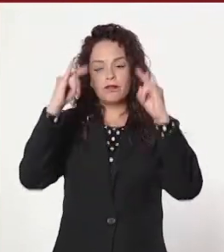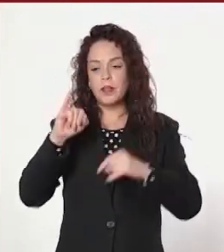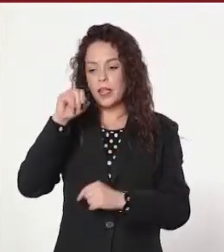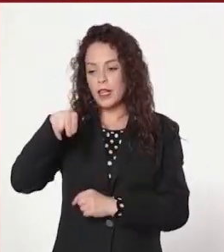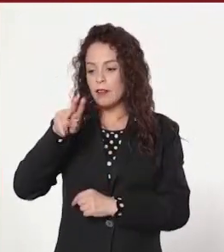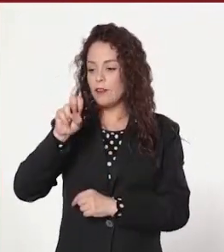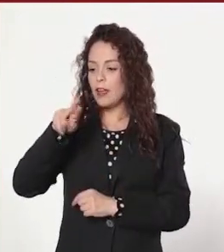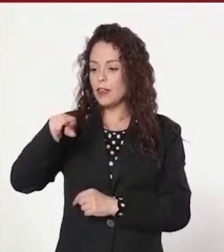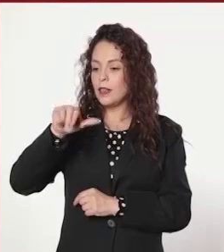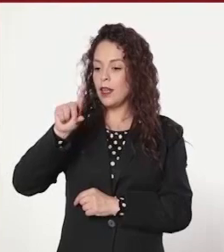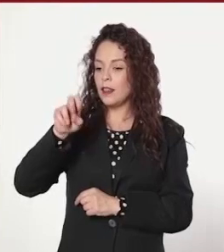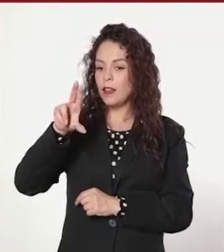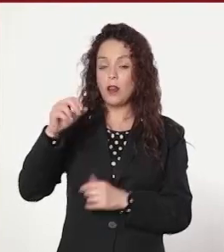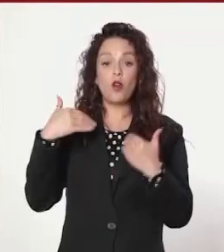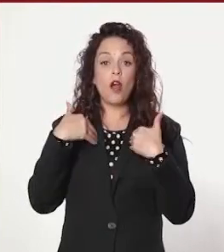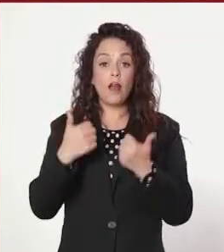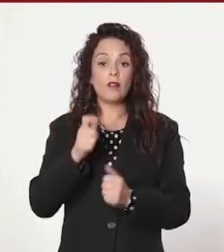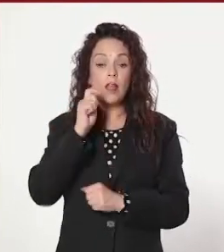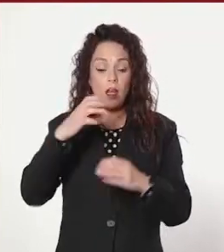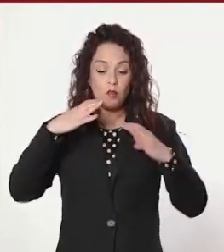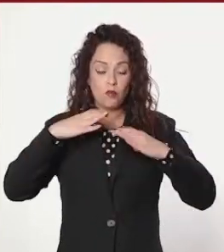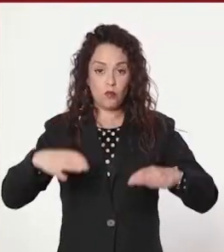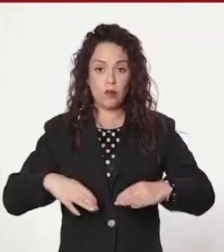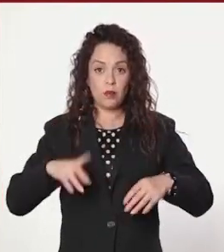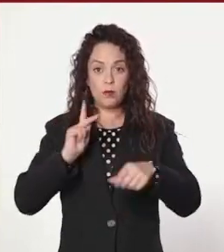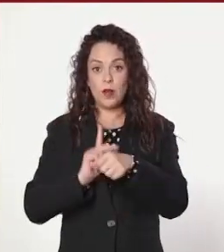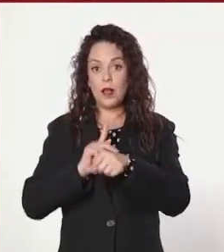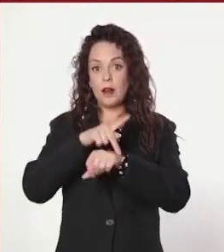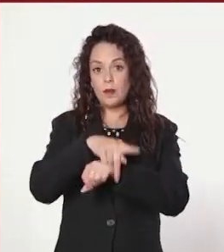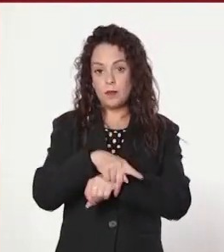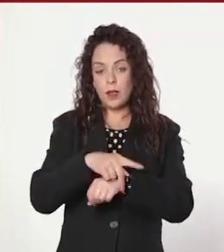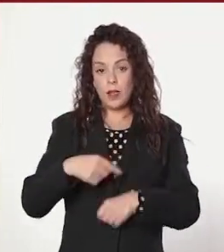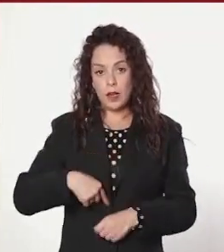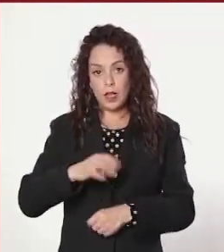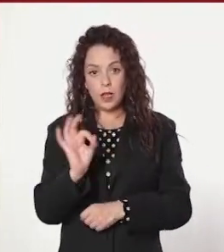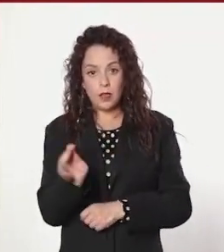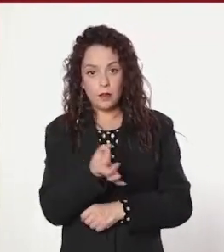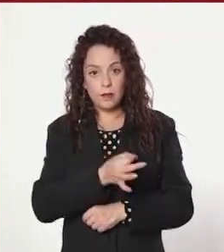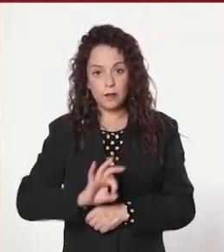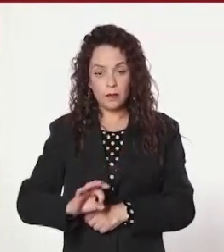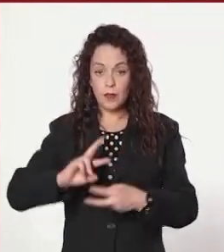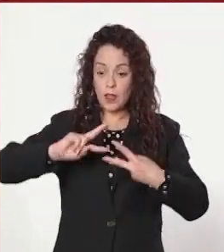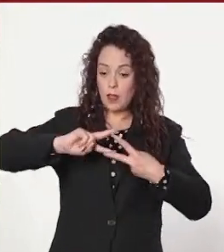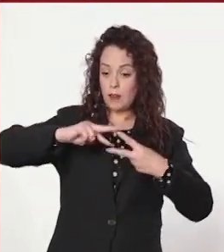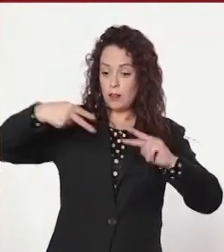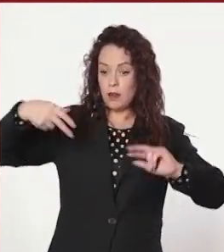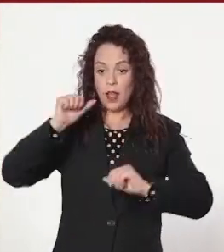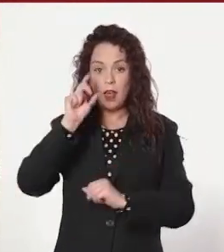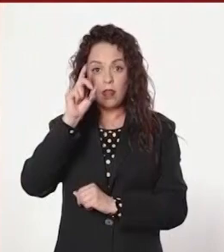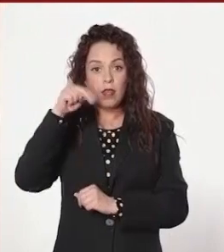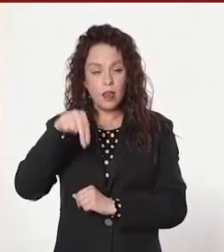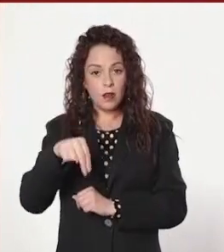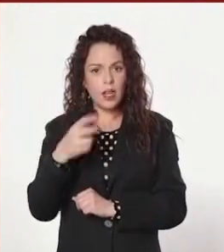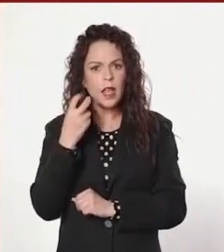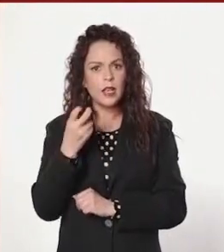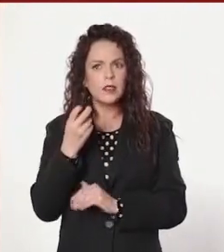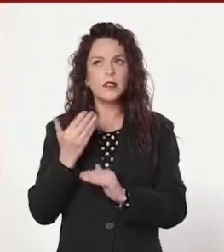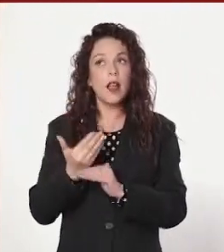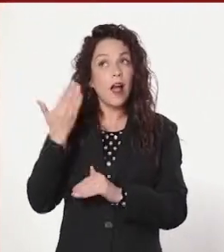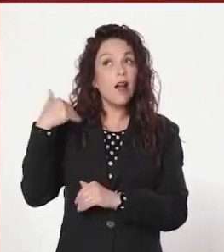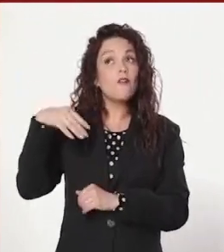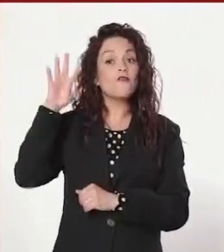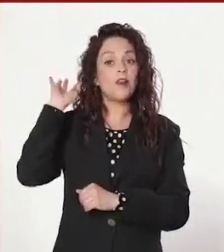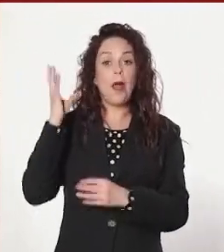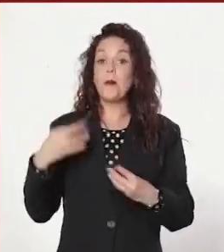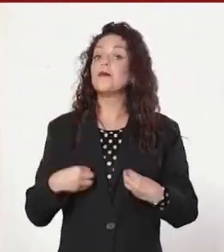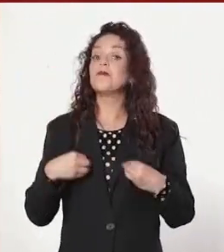Entenderemos los fractales en nuestro cuerpo, en la piel, los intestinos, en el ADN, esos que alguna vez estuvieron